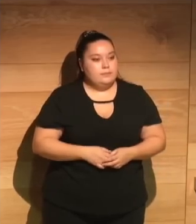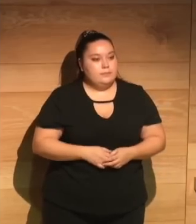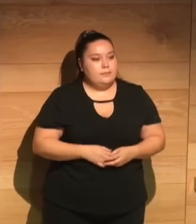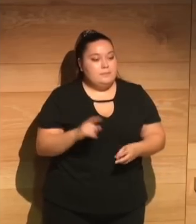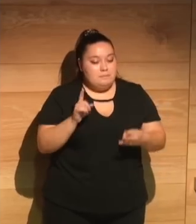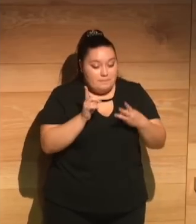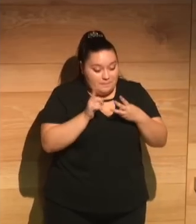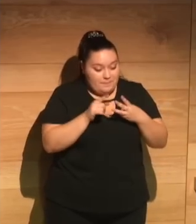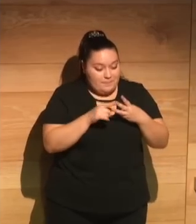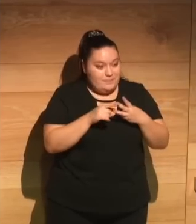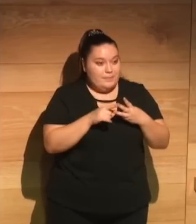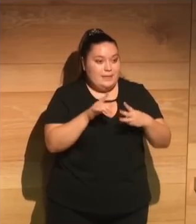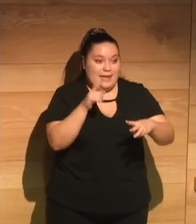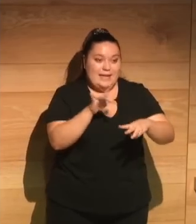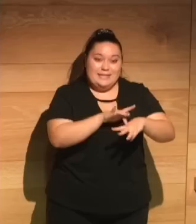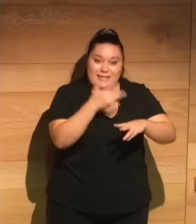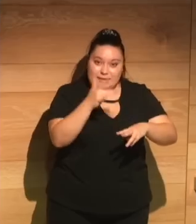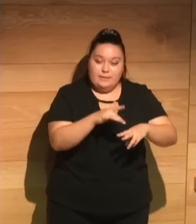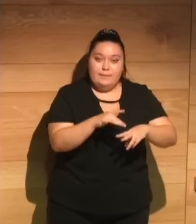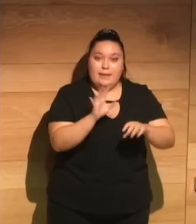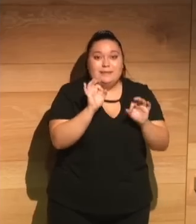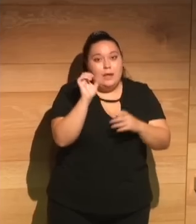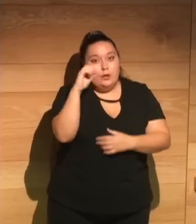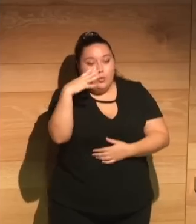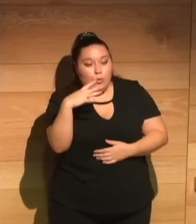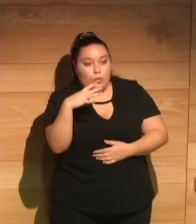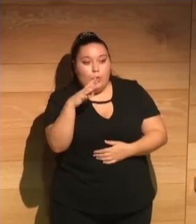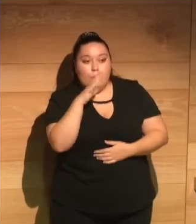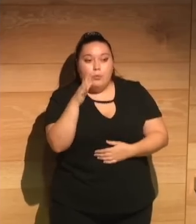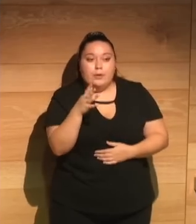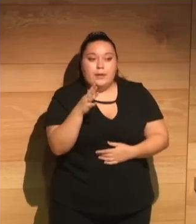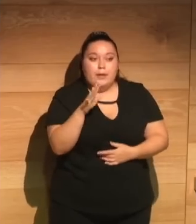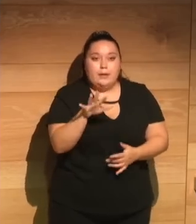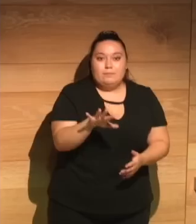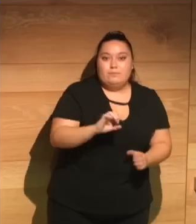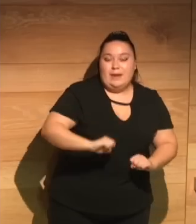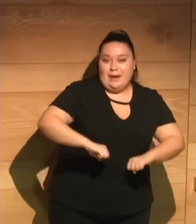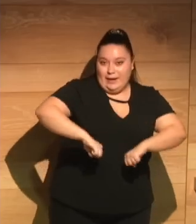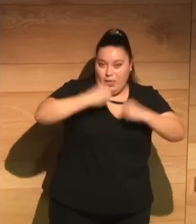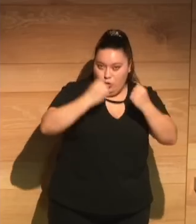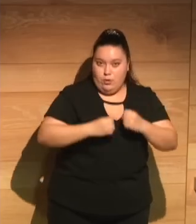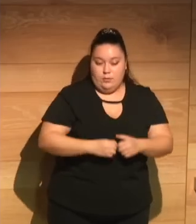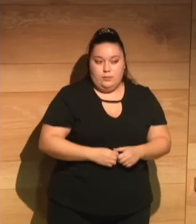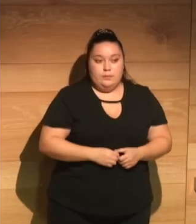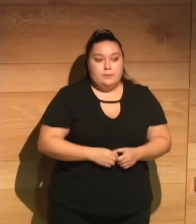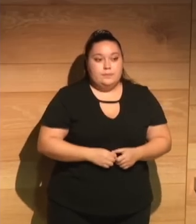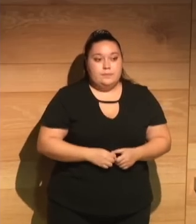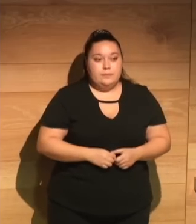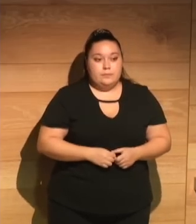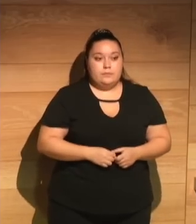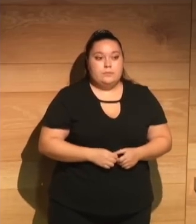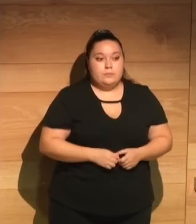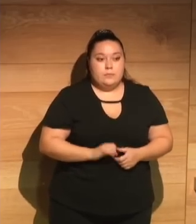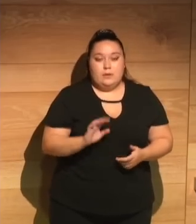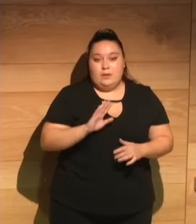fotosensible es sensible, evidentemente, a la luz, en el sentido de que reacciona a su intensidad. Y en el fondo es que se degrada